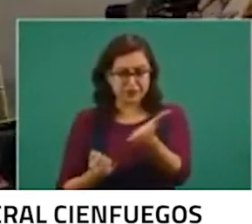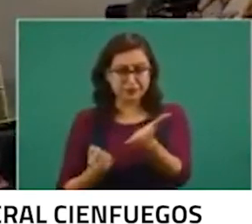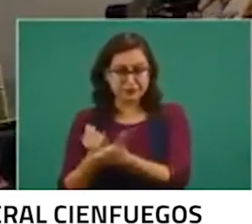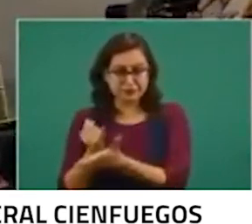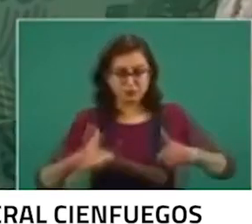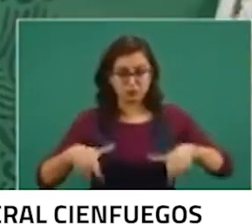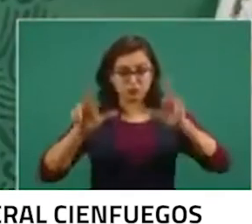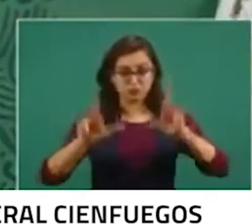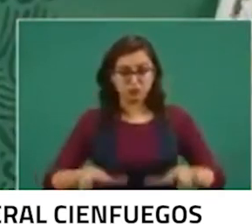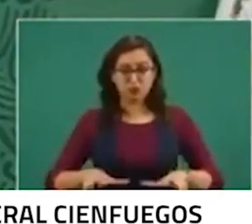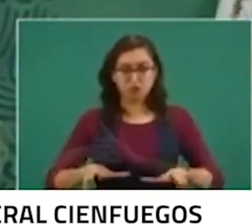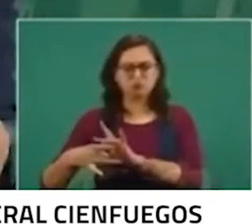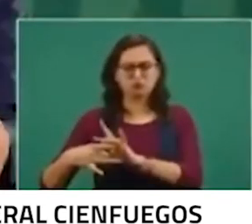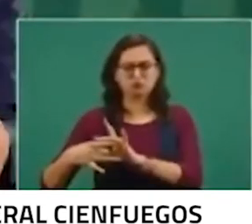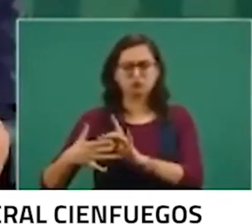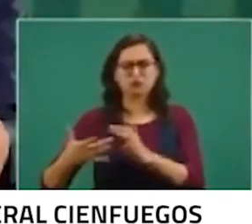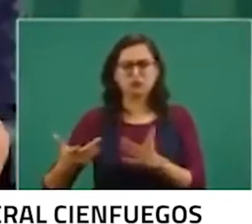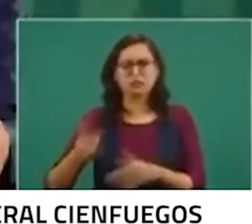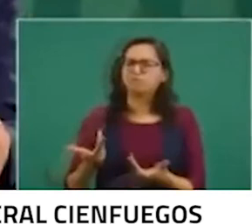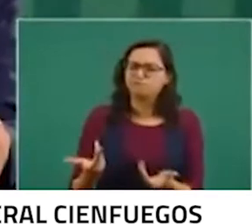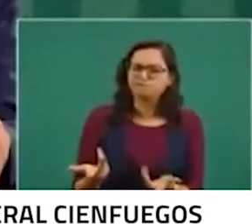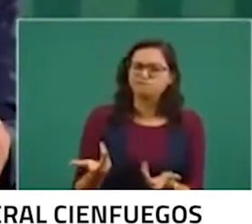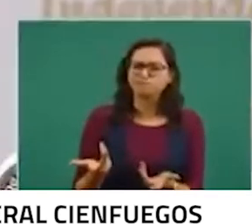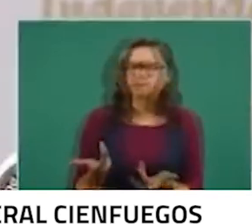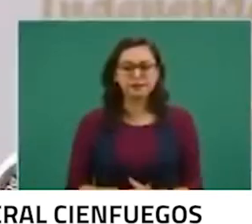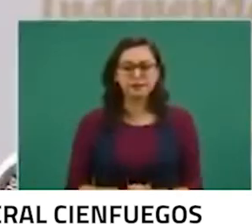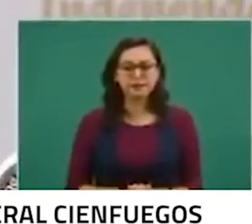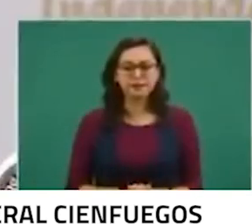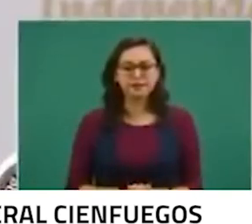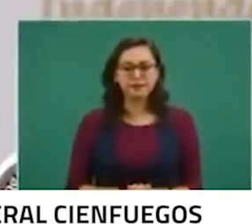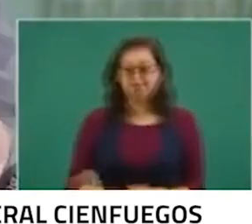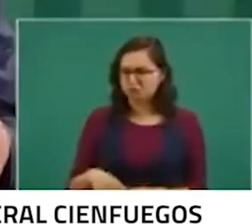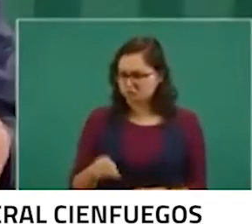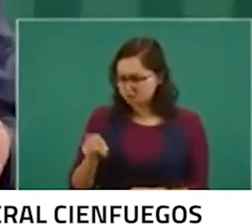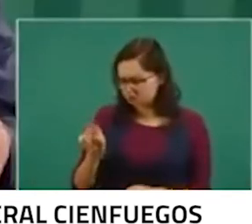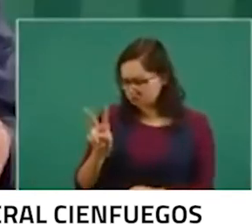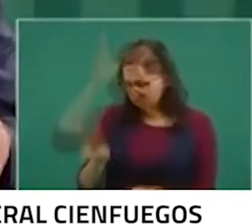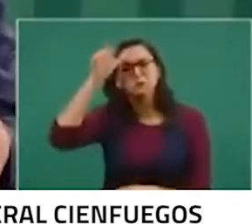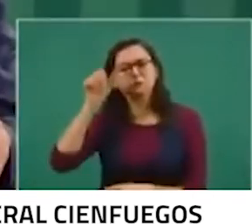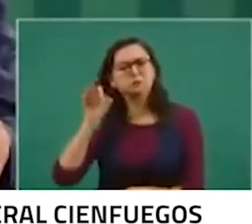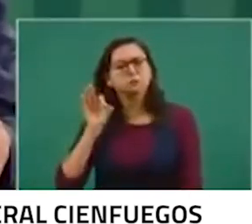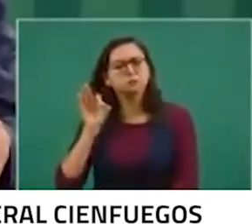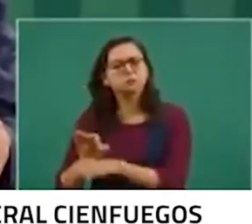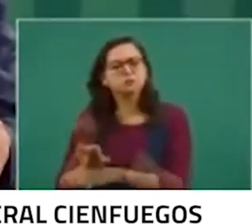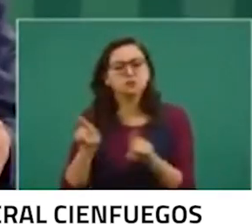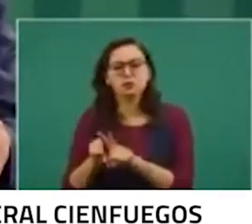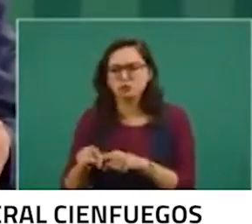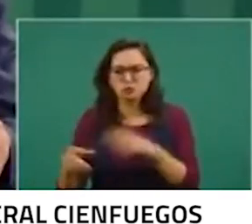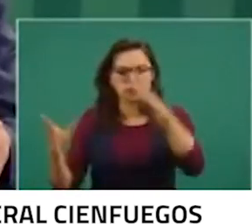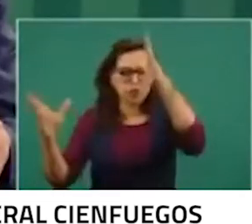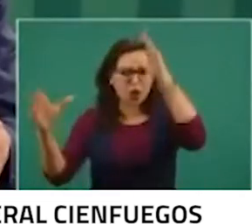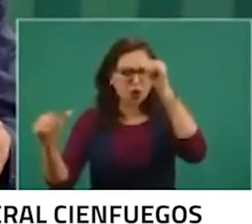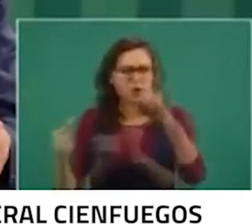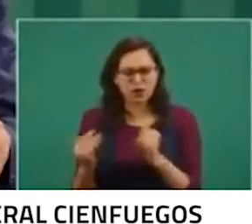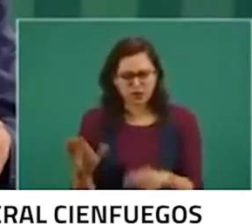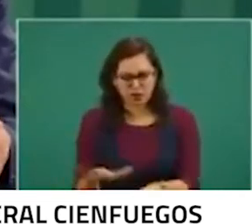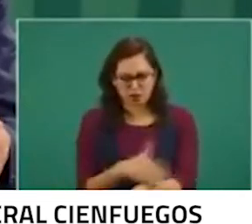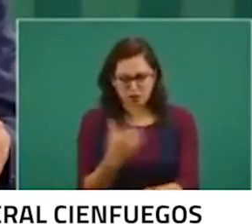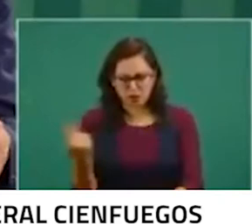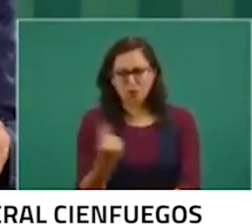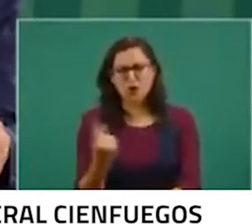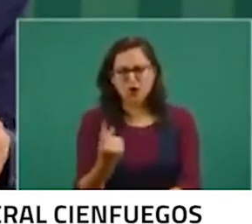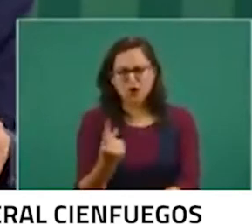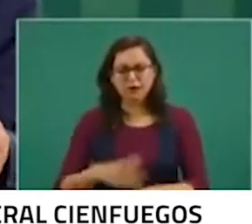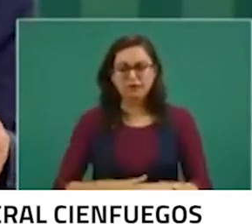represento secunda es decir avala respalda porque nosotros sostenemos que